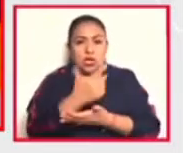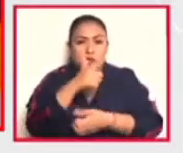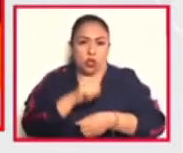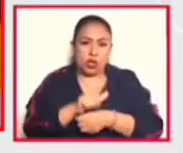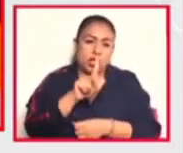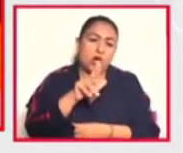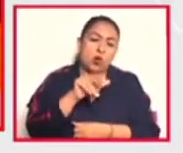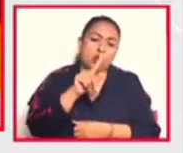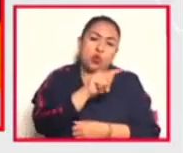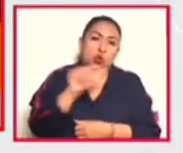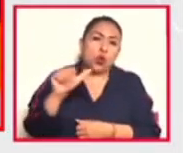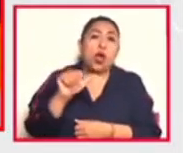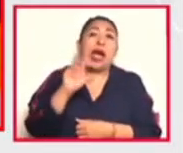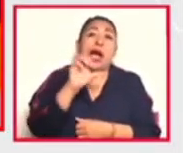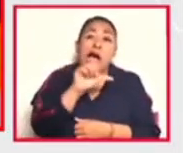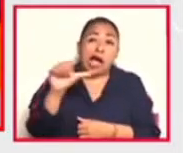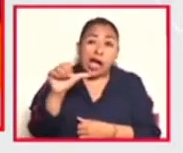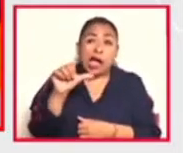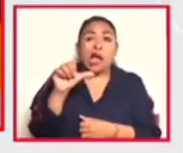dedicados a recordar